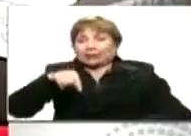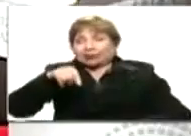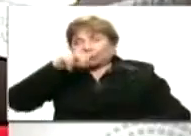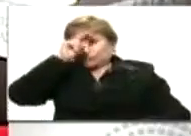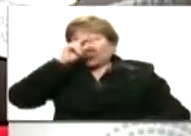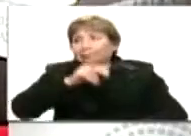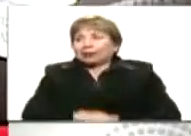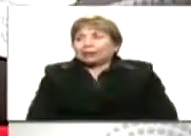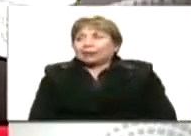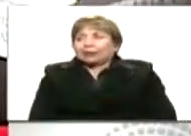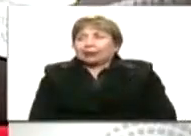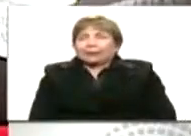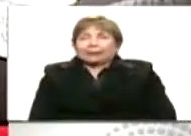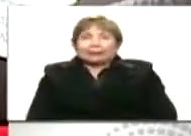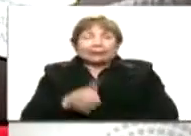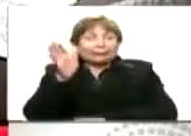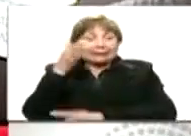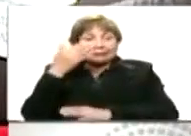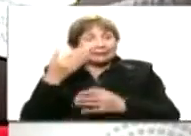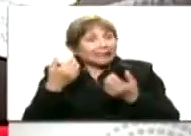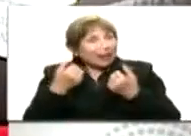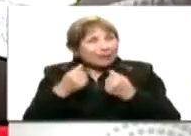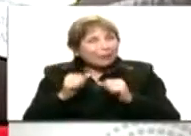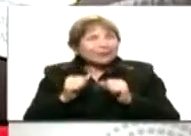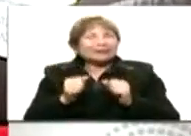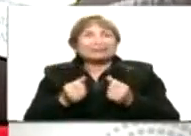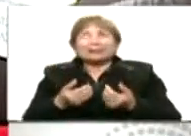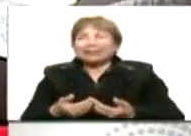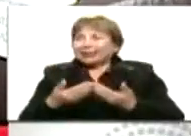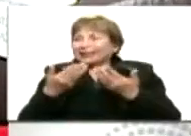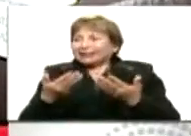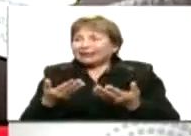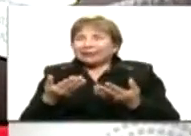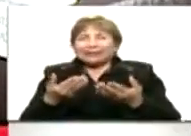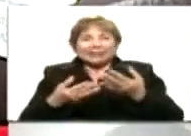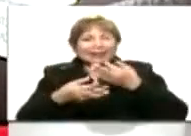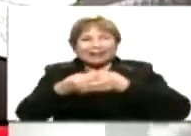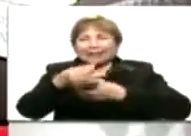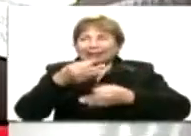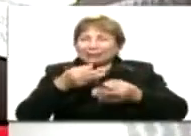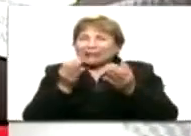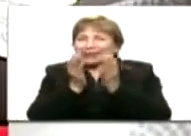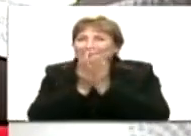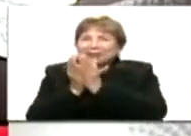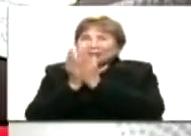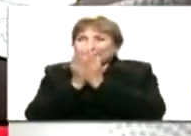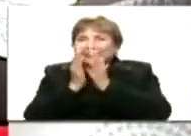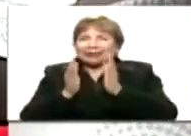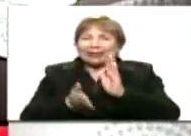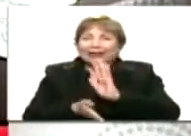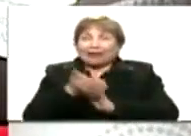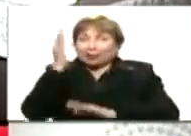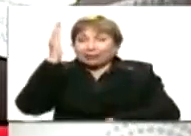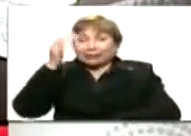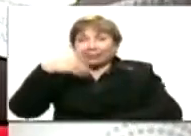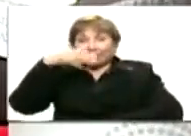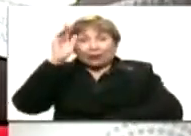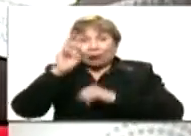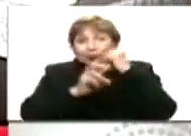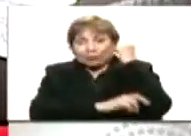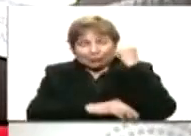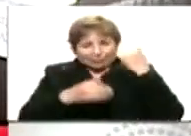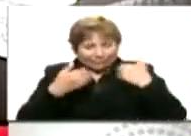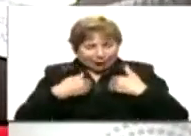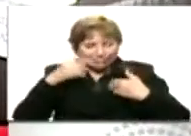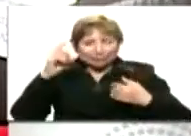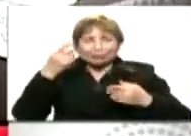país. Tenga la posibilidad y demos la posibilidad de que nuestros estudiantes, antes de irse primero a otros países,